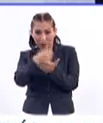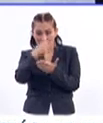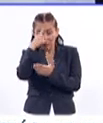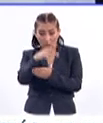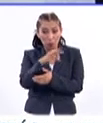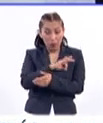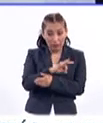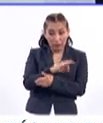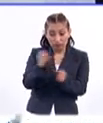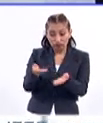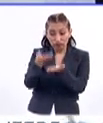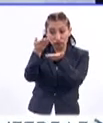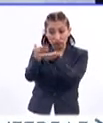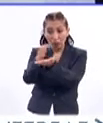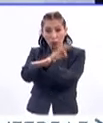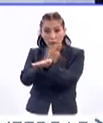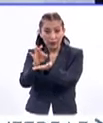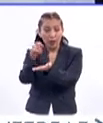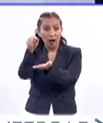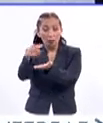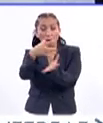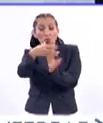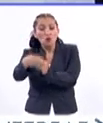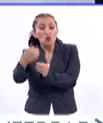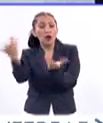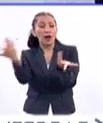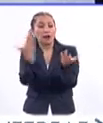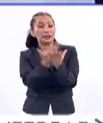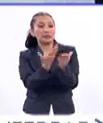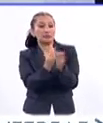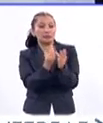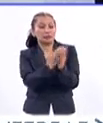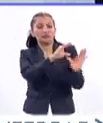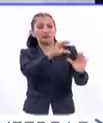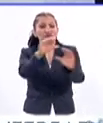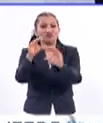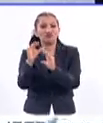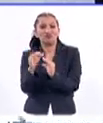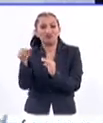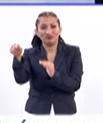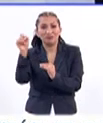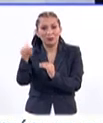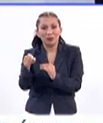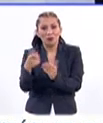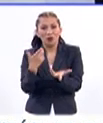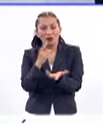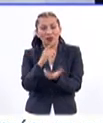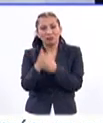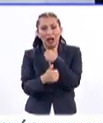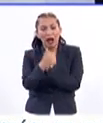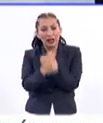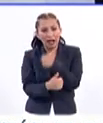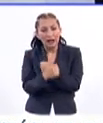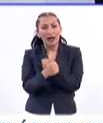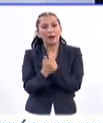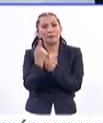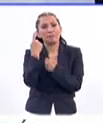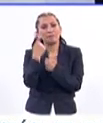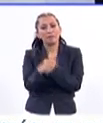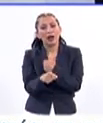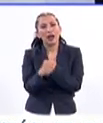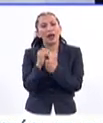México puede estar interesada en ampliar su oferta educativa a esta carrera, esta